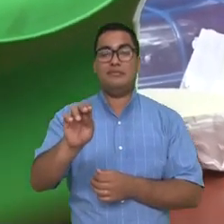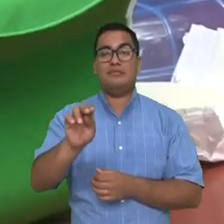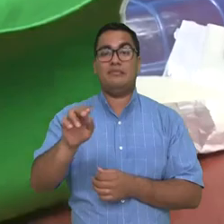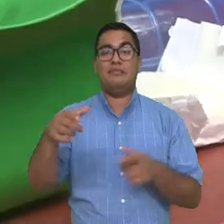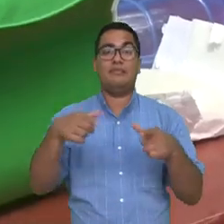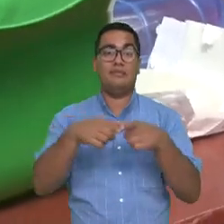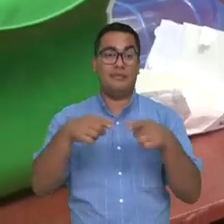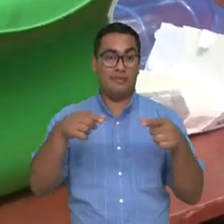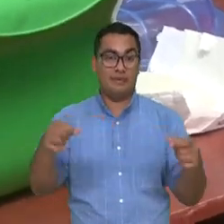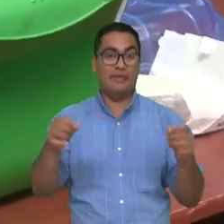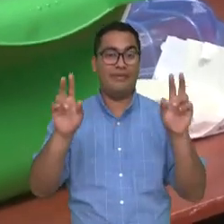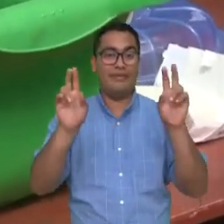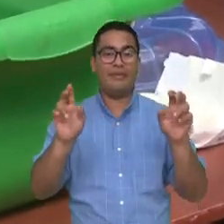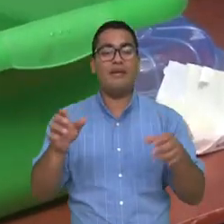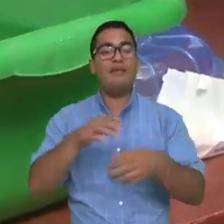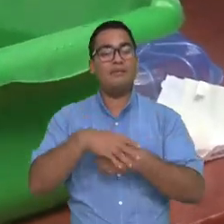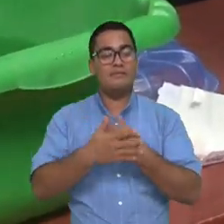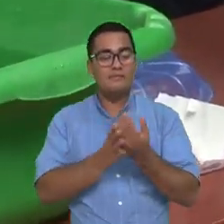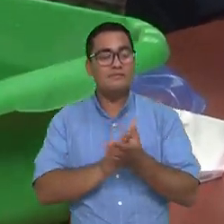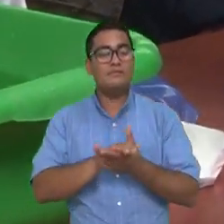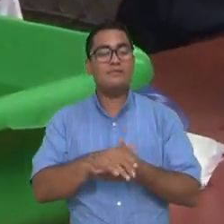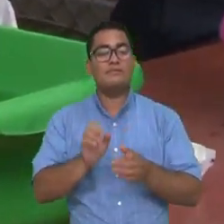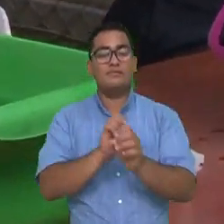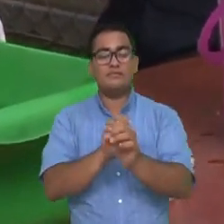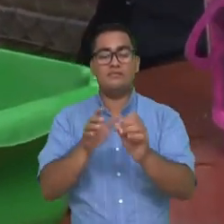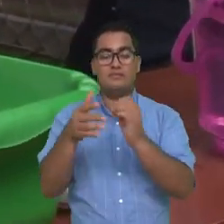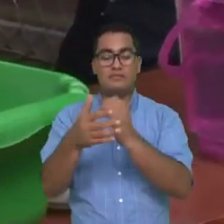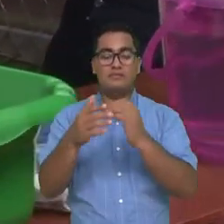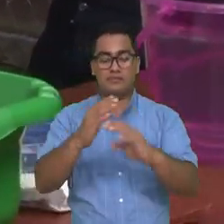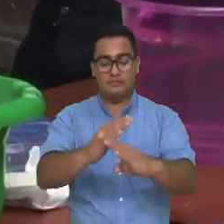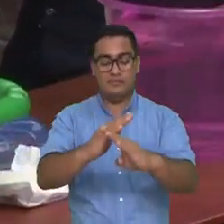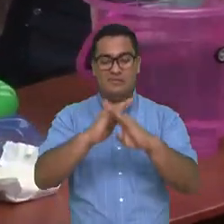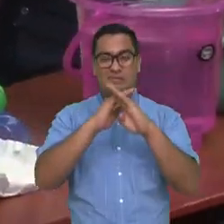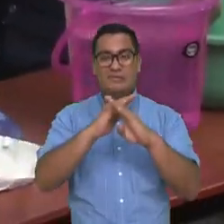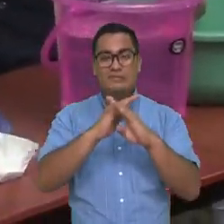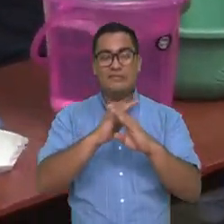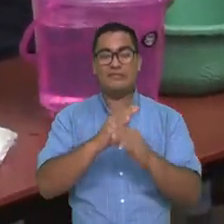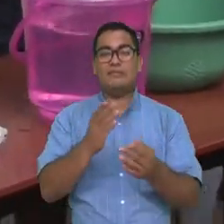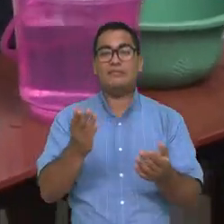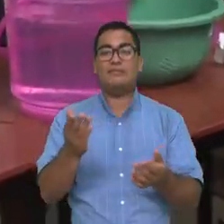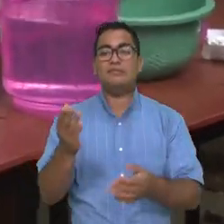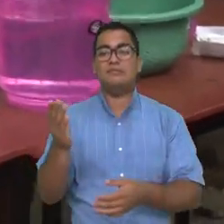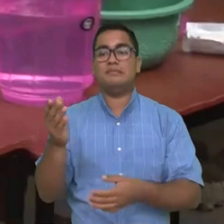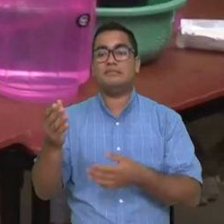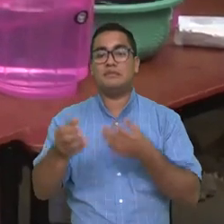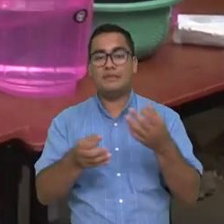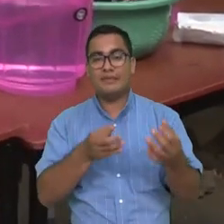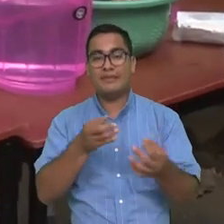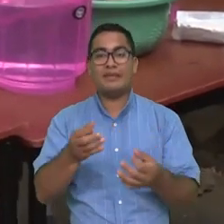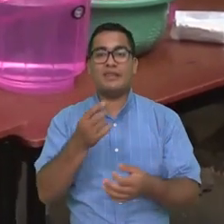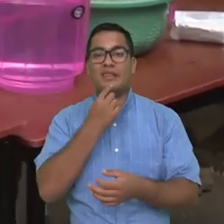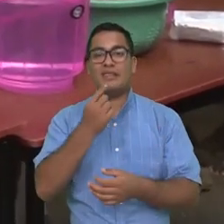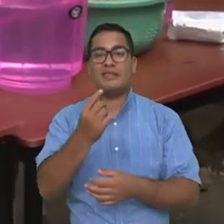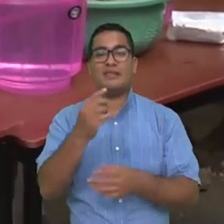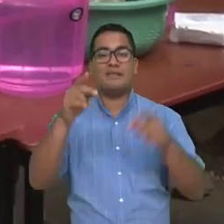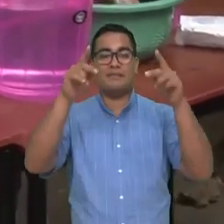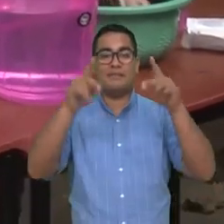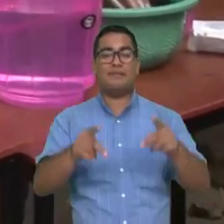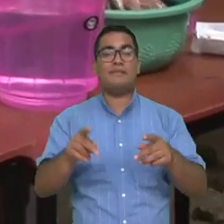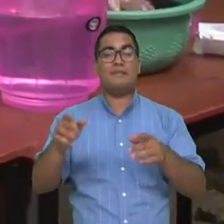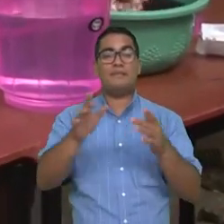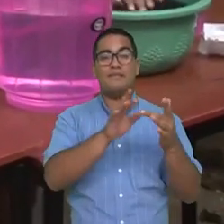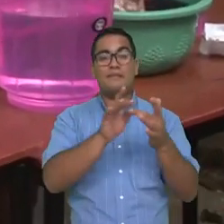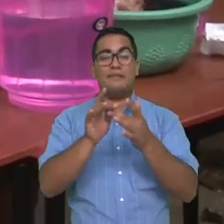de las medidas principales de prevención del coronavirus COVID-19, impartida por especialistas del Centro de